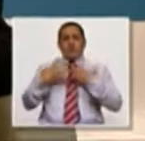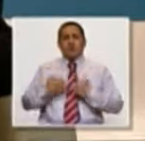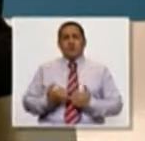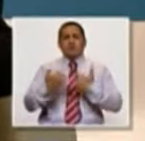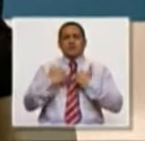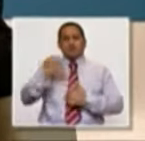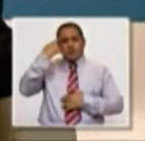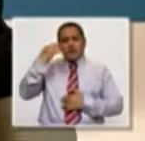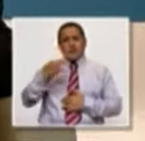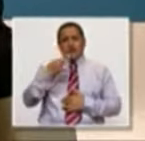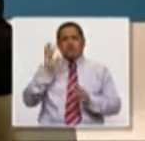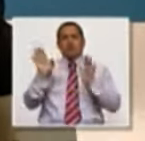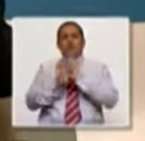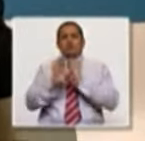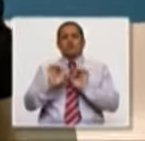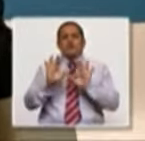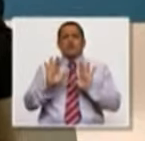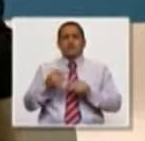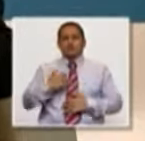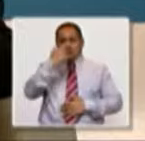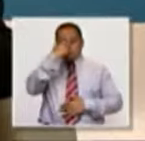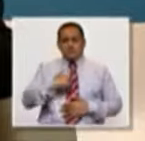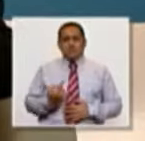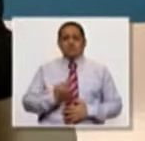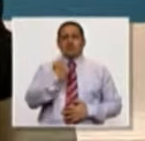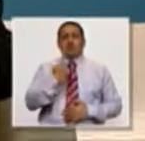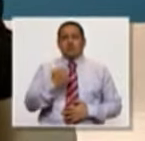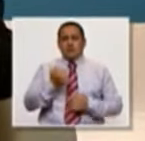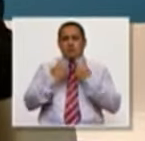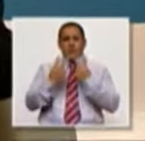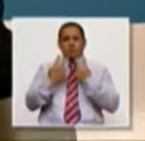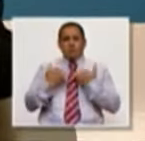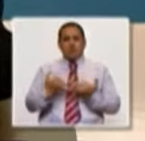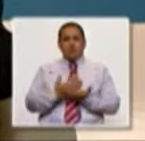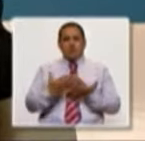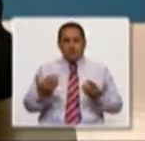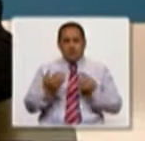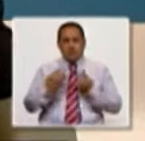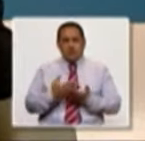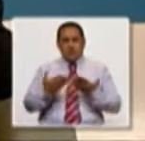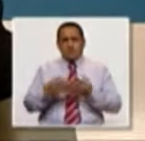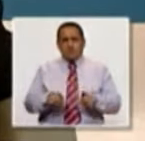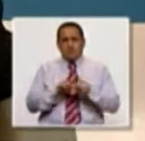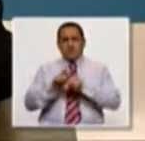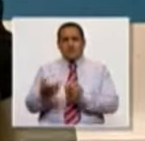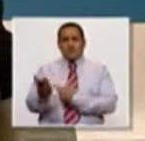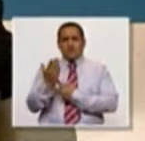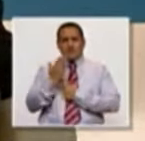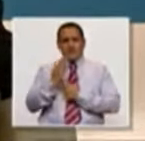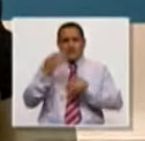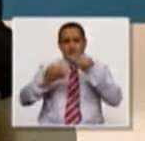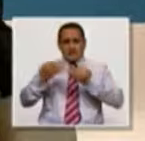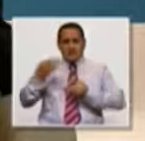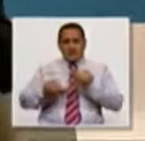tenemos la presunción de que nos valemos solos y nos encontramos con herramientas como estas, derivadas básicamente de la estadística,